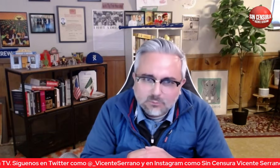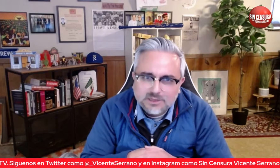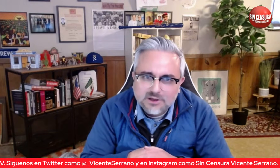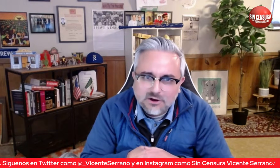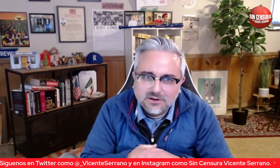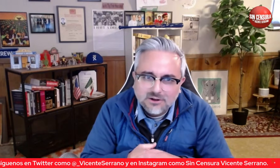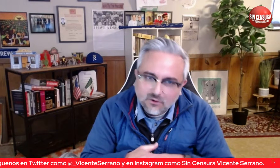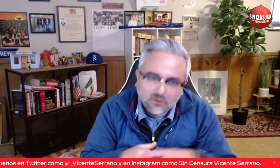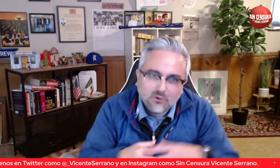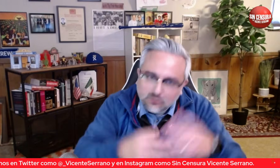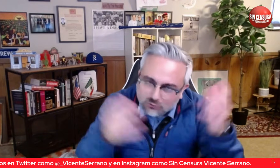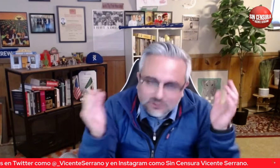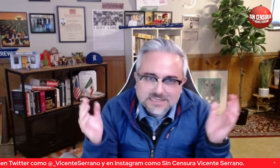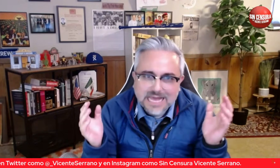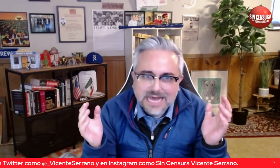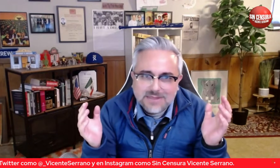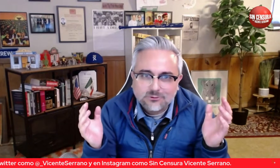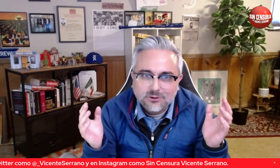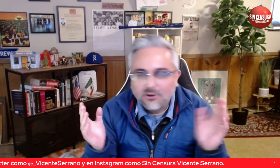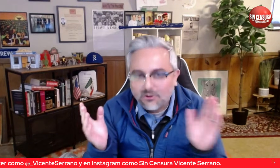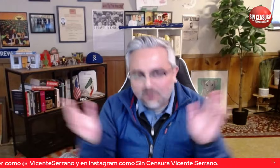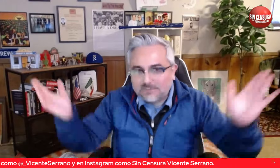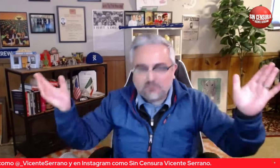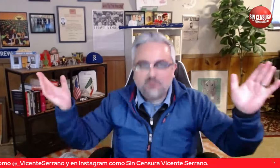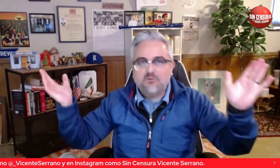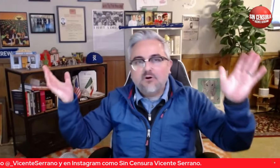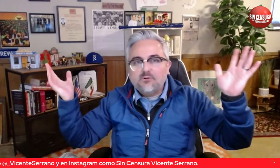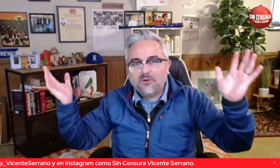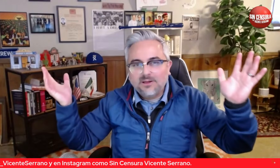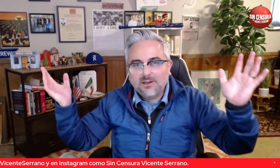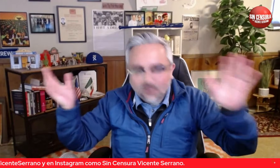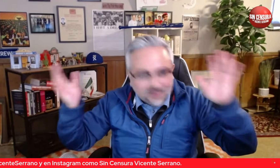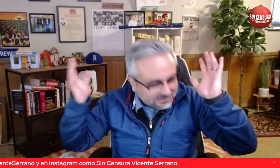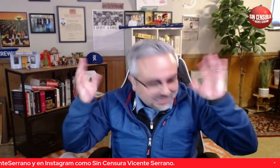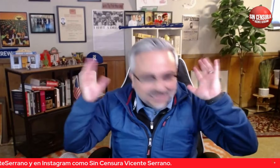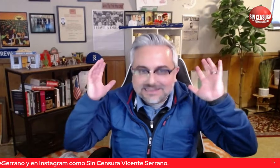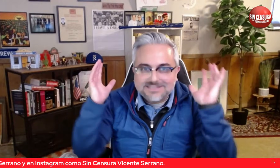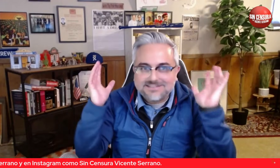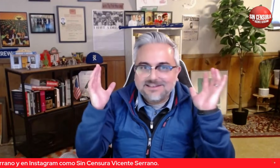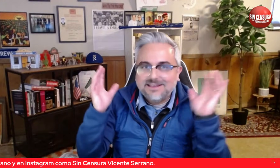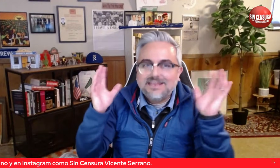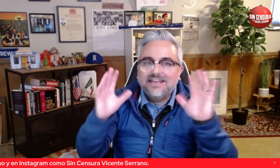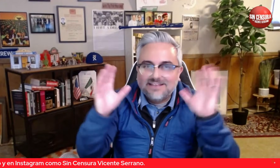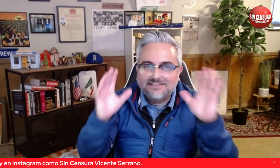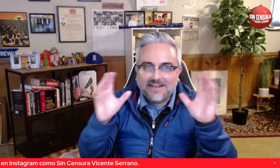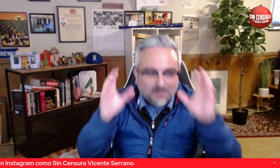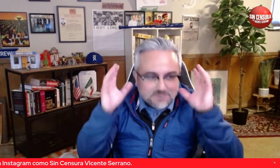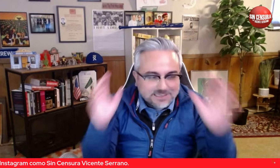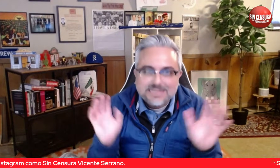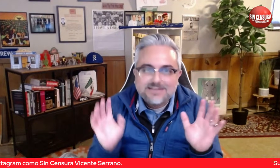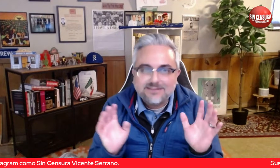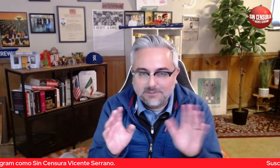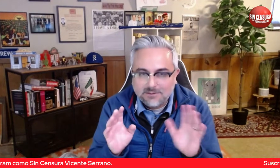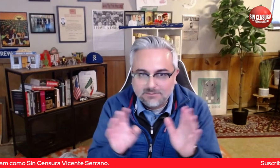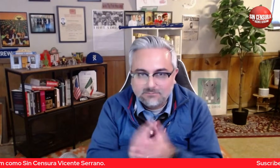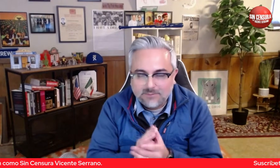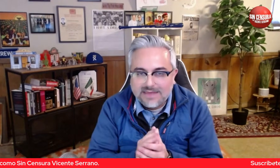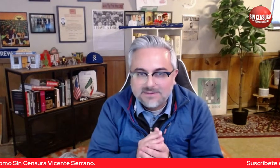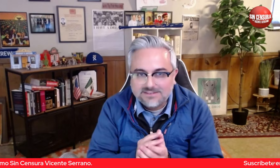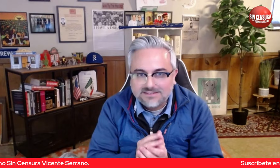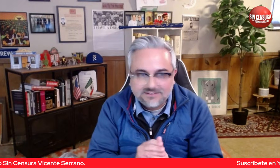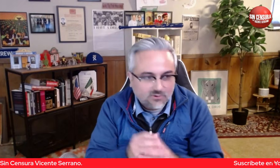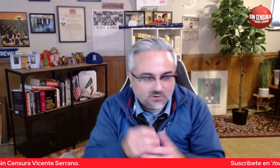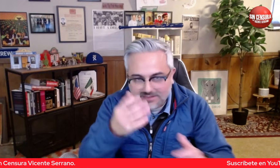líder de opinión o sus invitados. No, es por morbo. Lo que hace la gente es ir a divertirse,